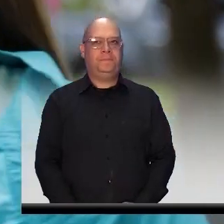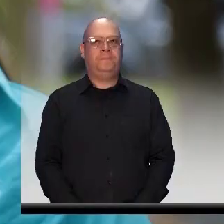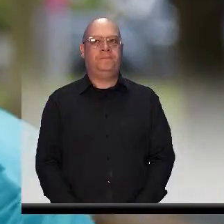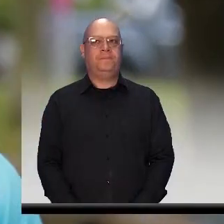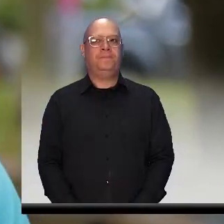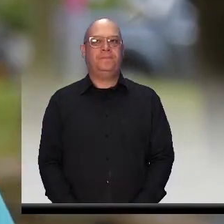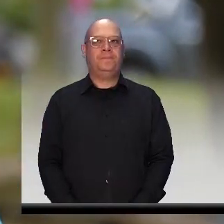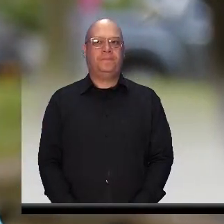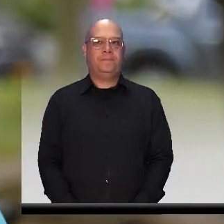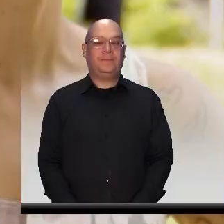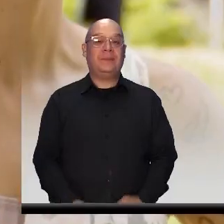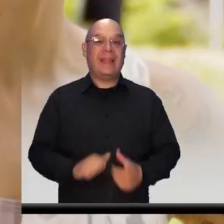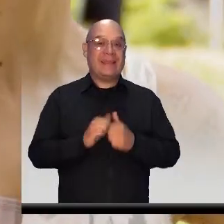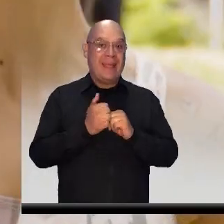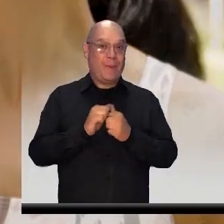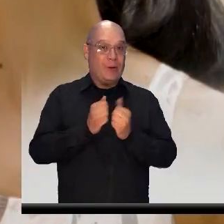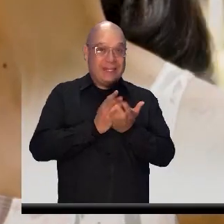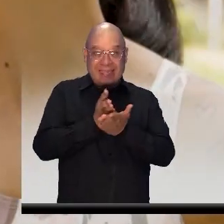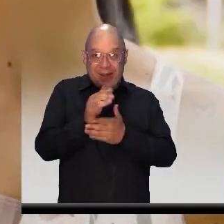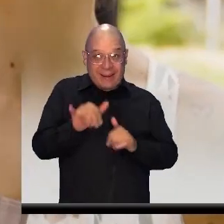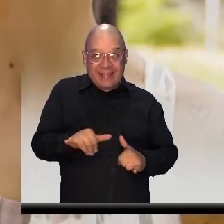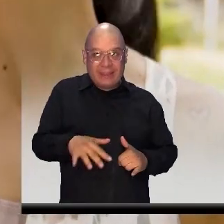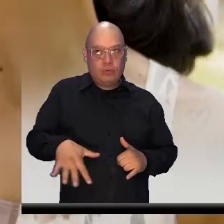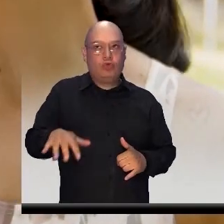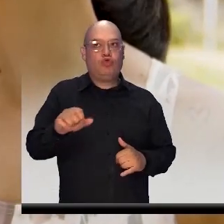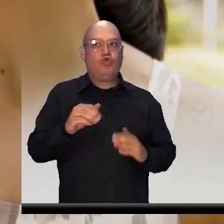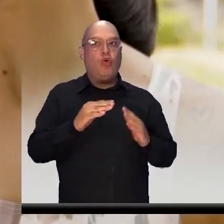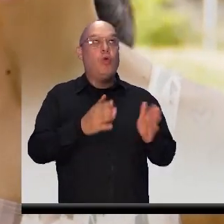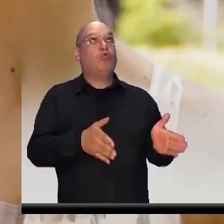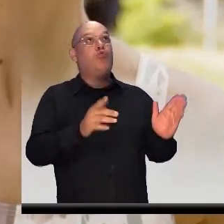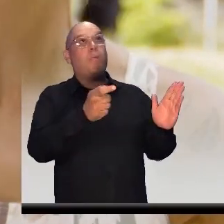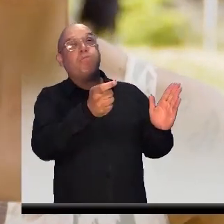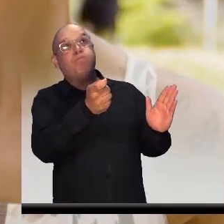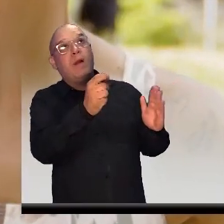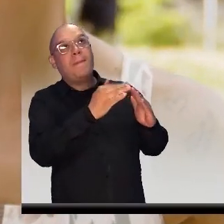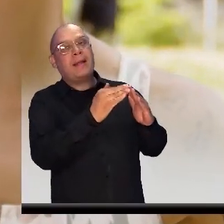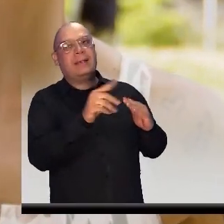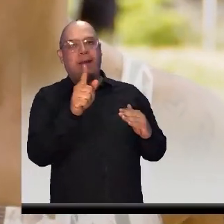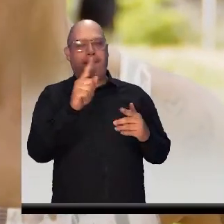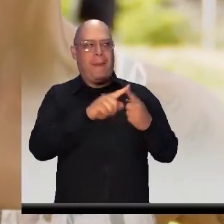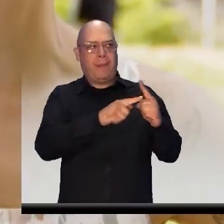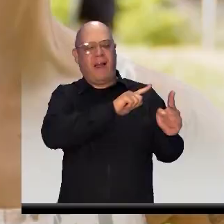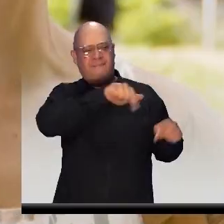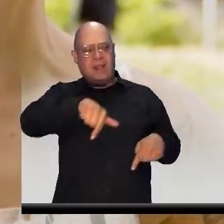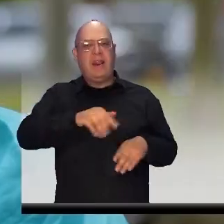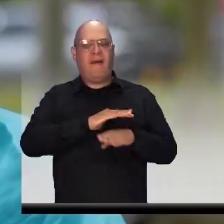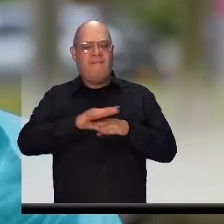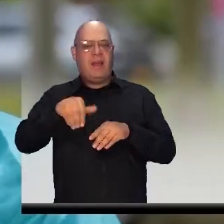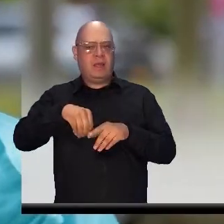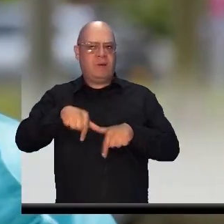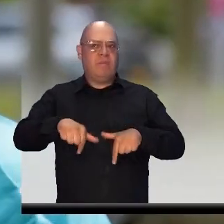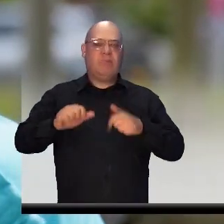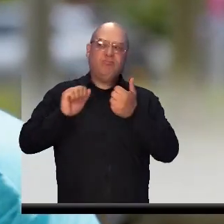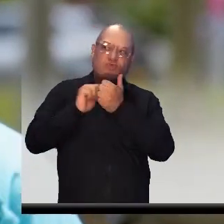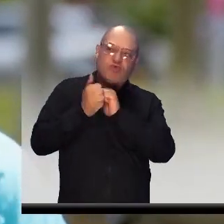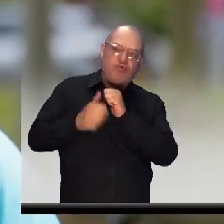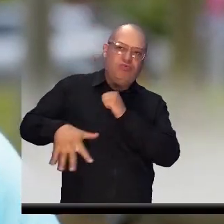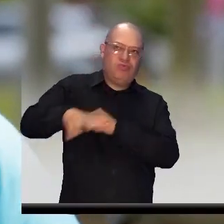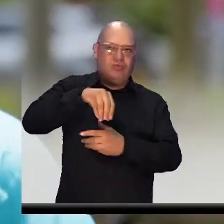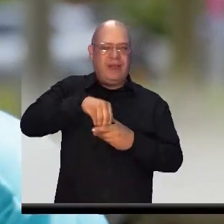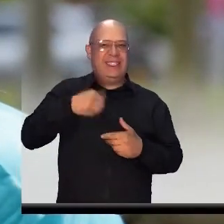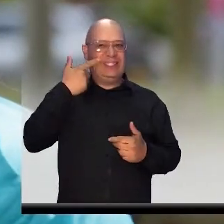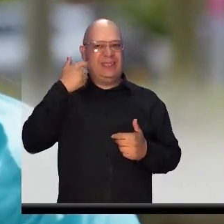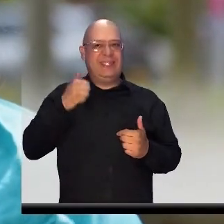¿Ustedes siempre hacen deporte por aquí? Sí, Doc, yo vivo aquí en ese sector y mi amiga no, pero yo la invito siempre que hagamos ejercicio por este lado. Ay, qué rico, me